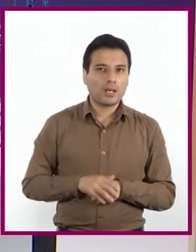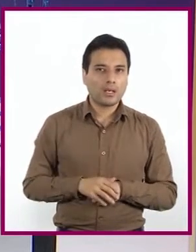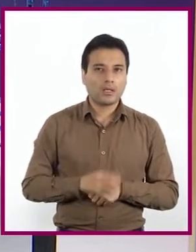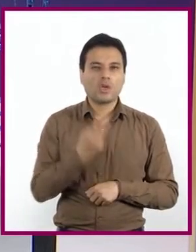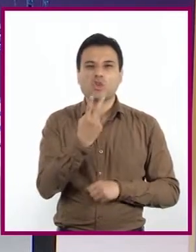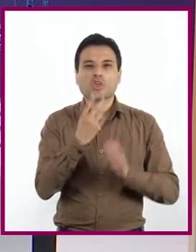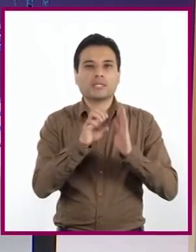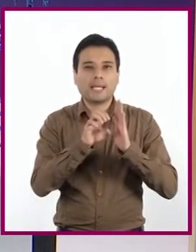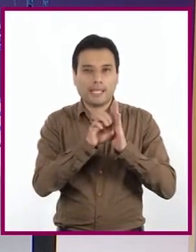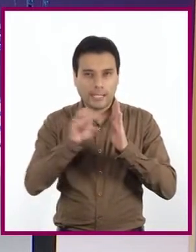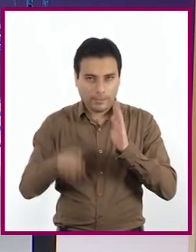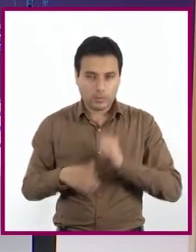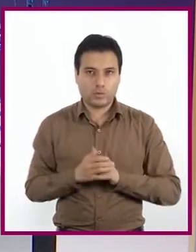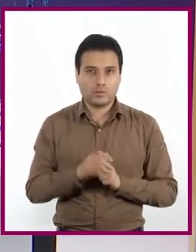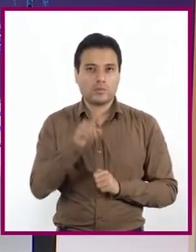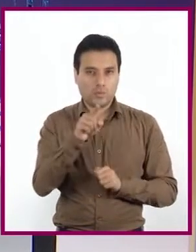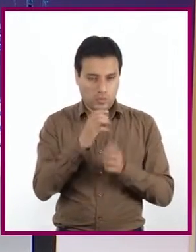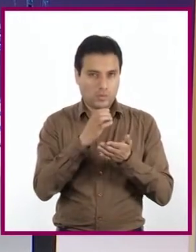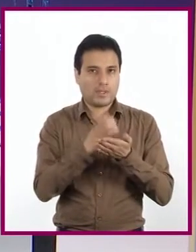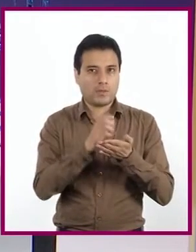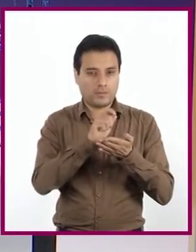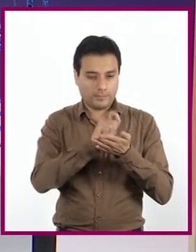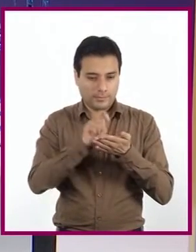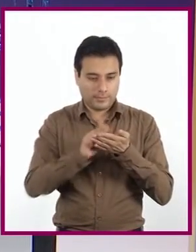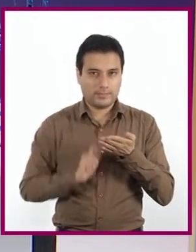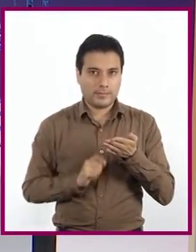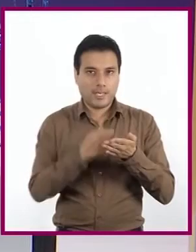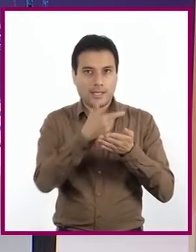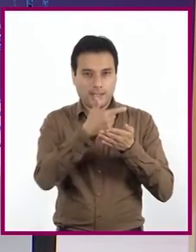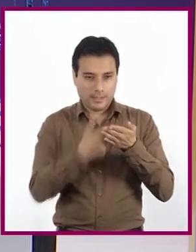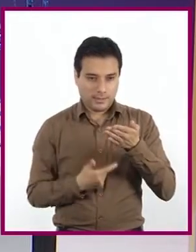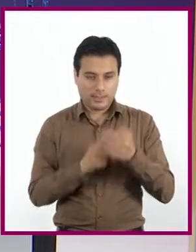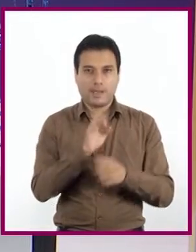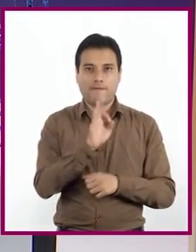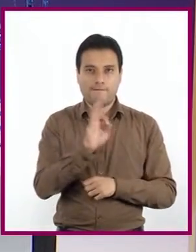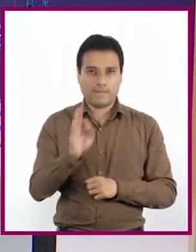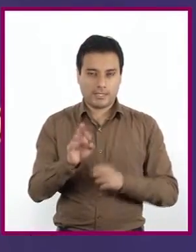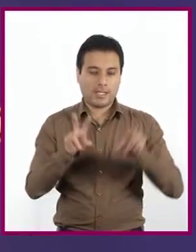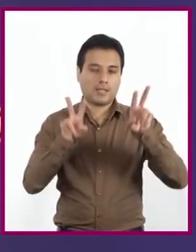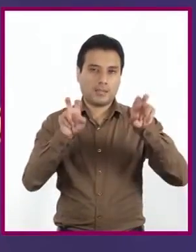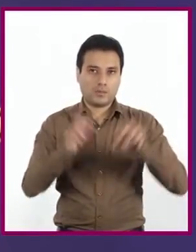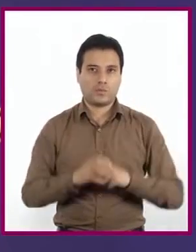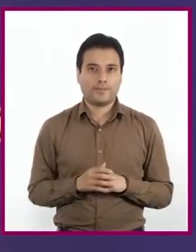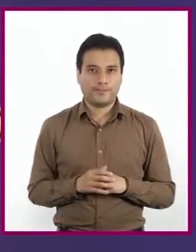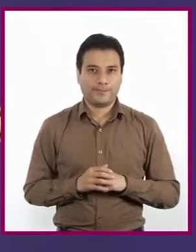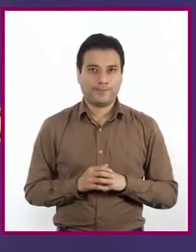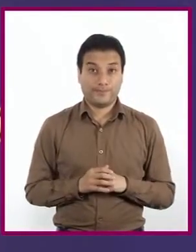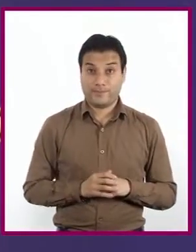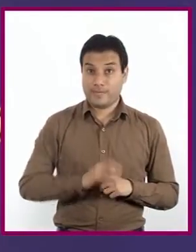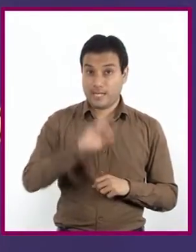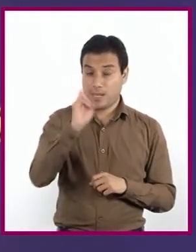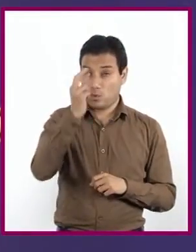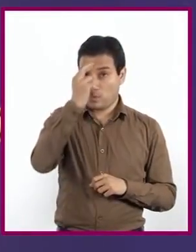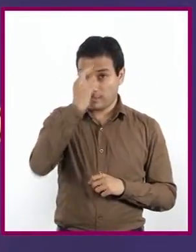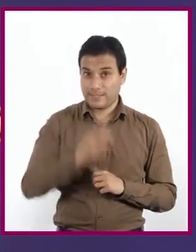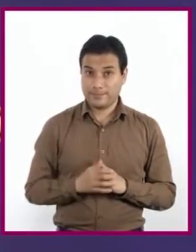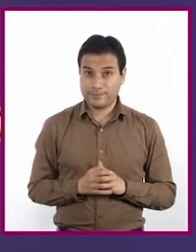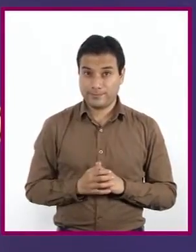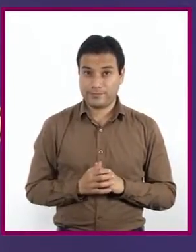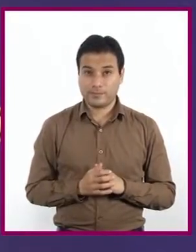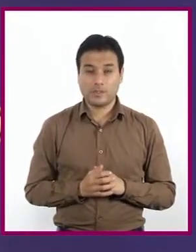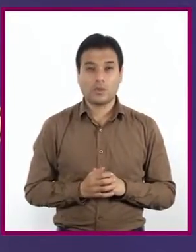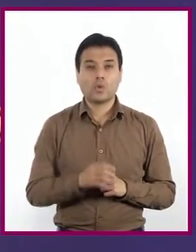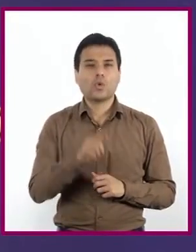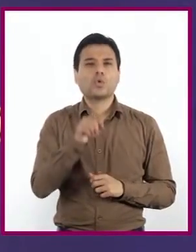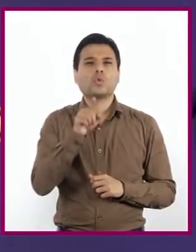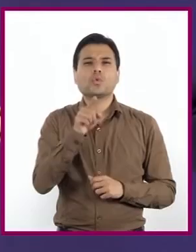Regístrenlos en el cuaderno en forma de lista con fecha y título. Recuerden que una pista